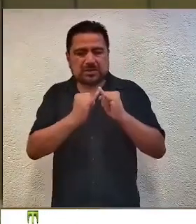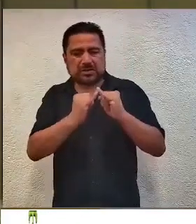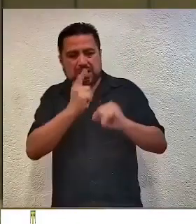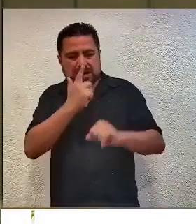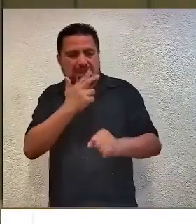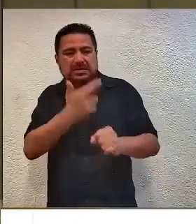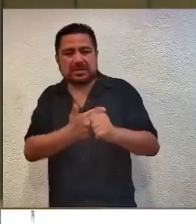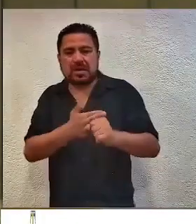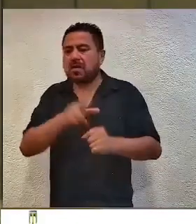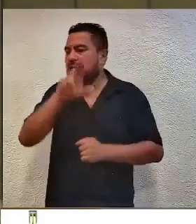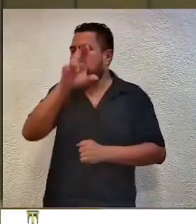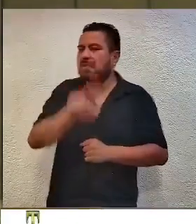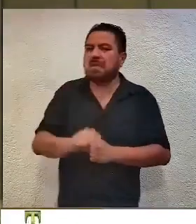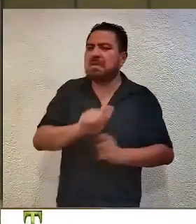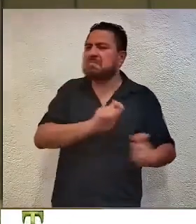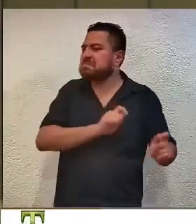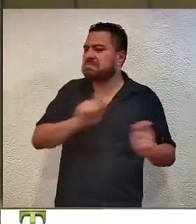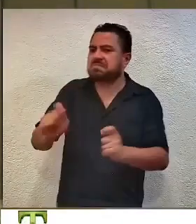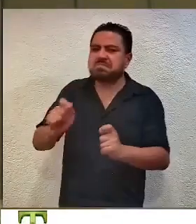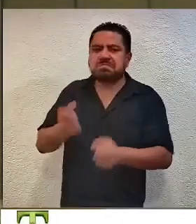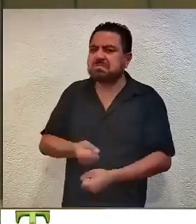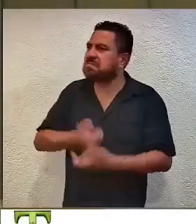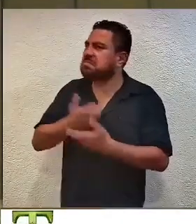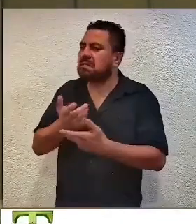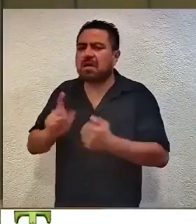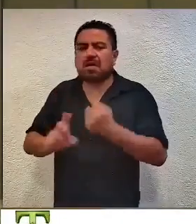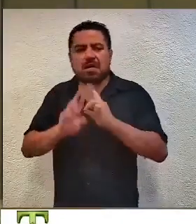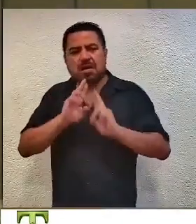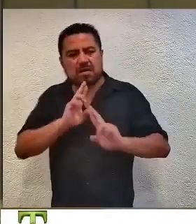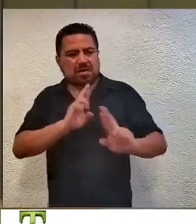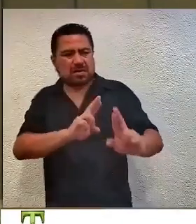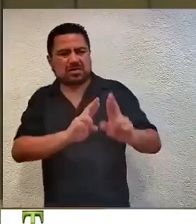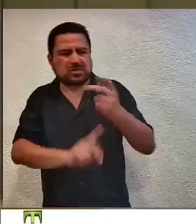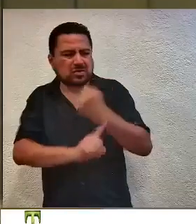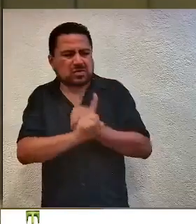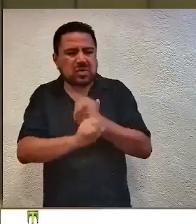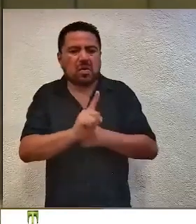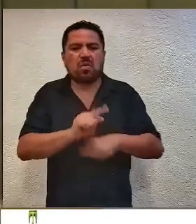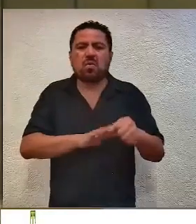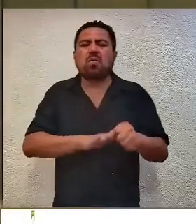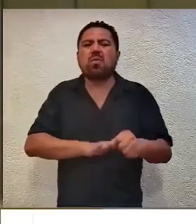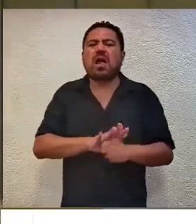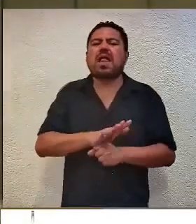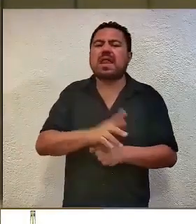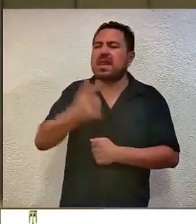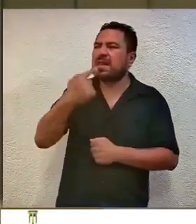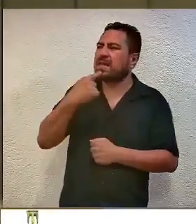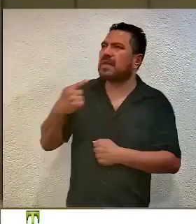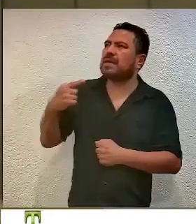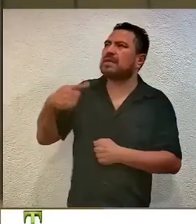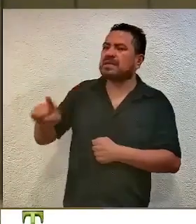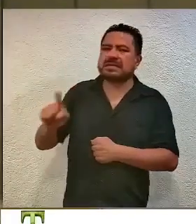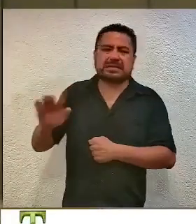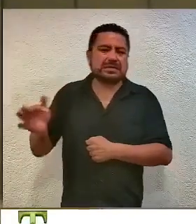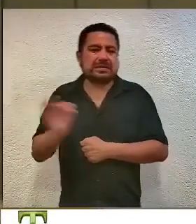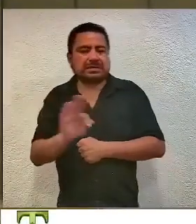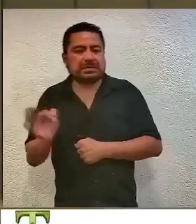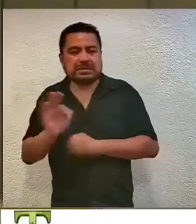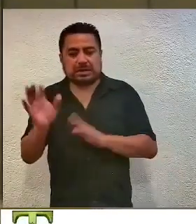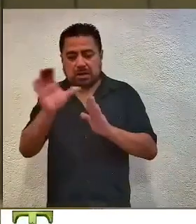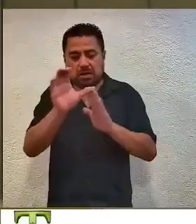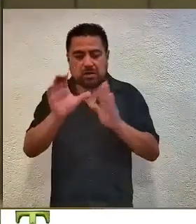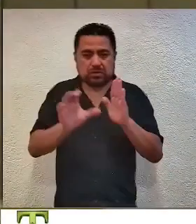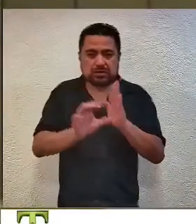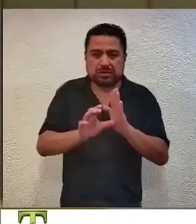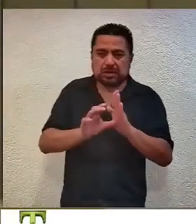responsable, no le faculta expresamente resolver controversias en los que se denuncien conductas presuntamente constitutivas